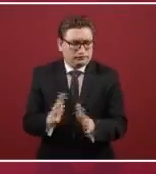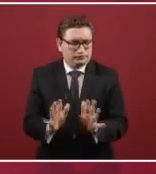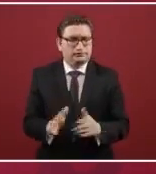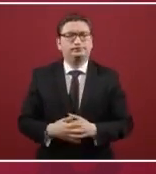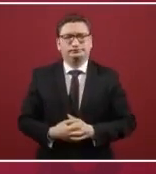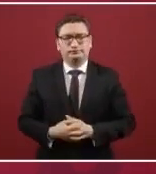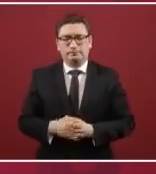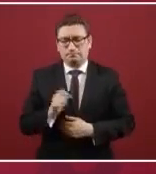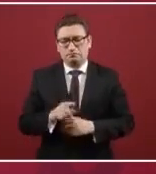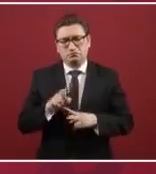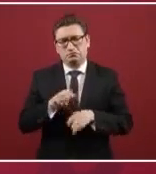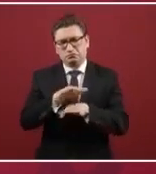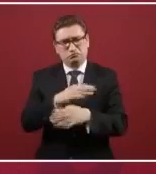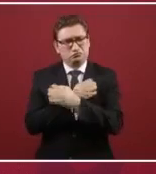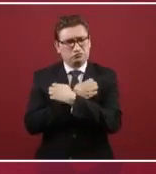terreno.